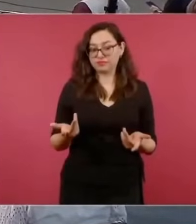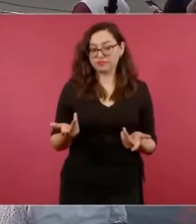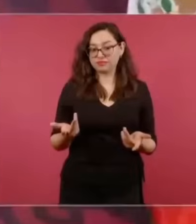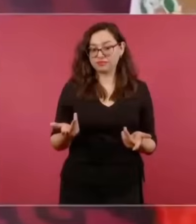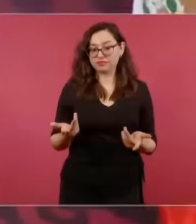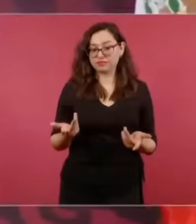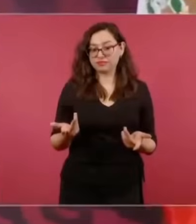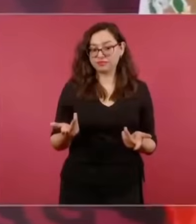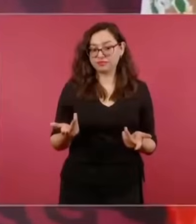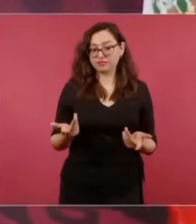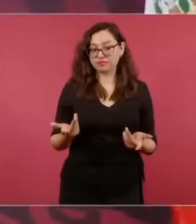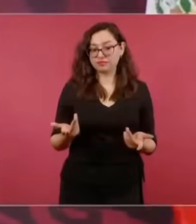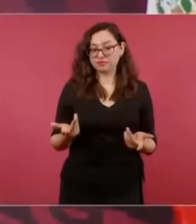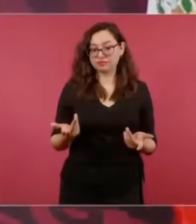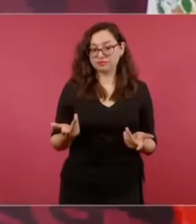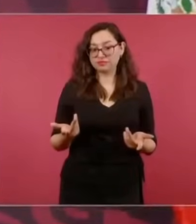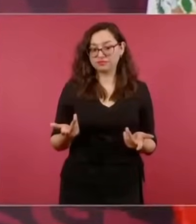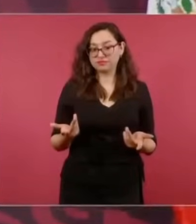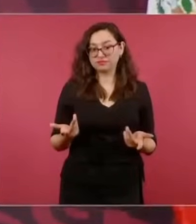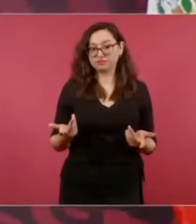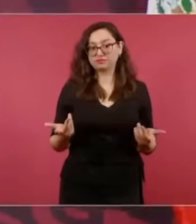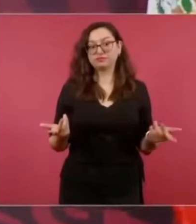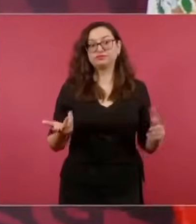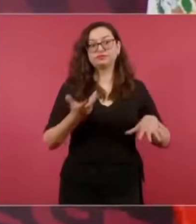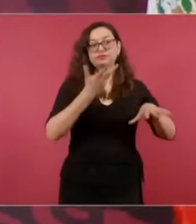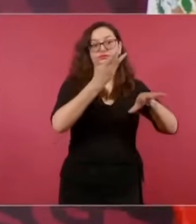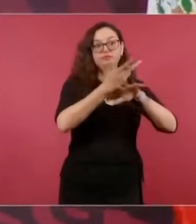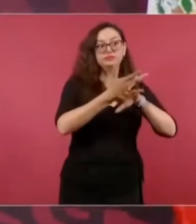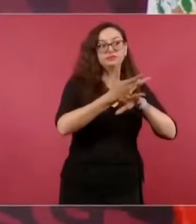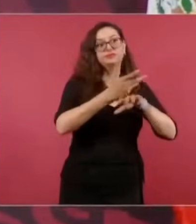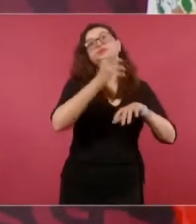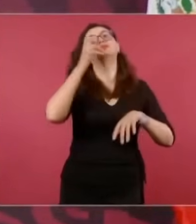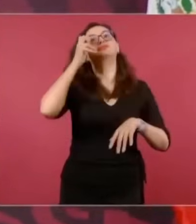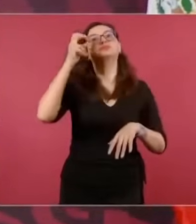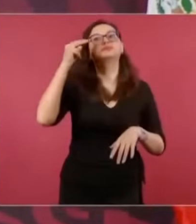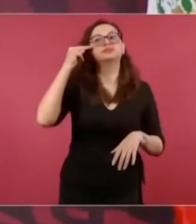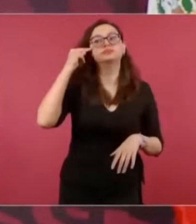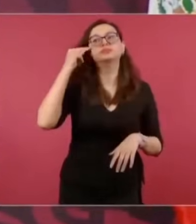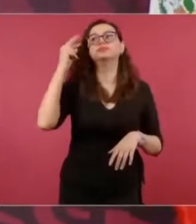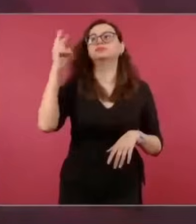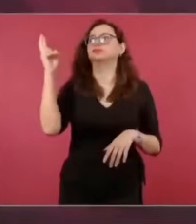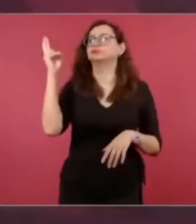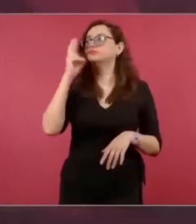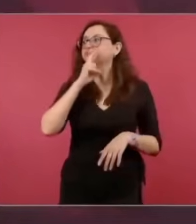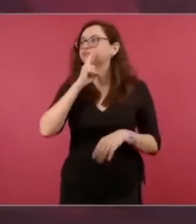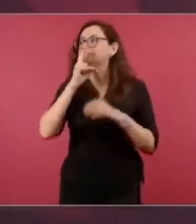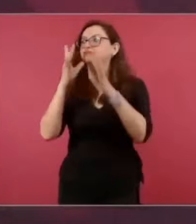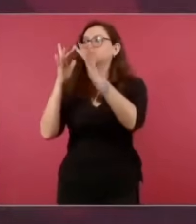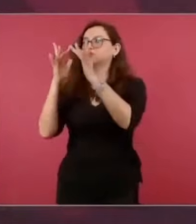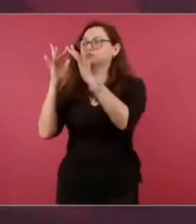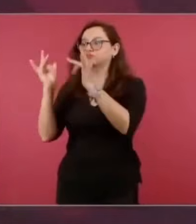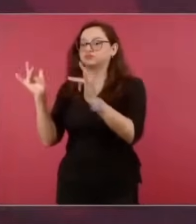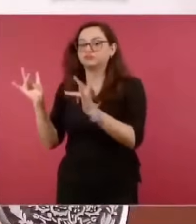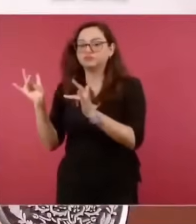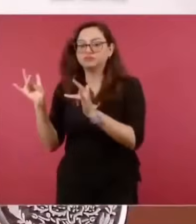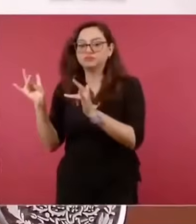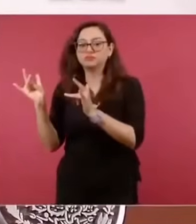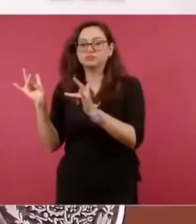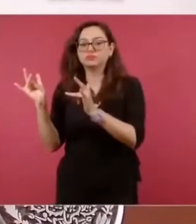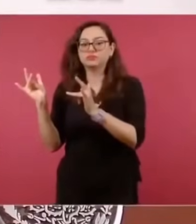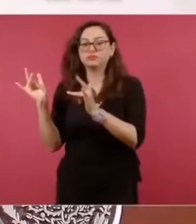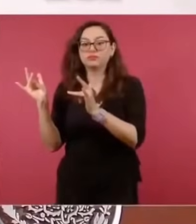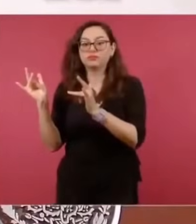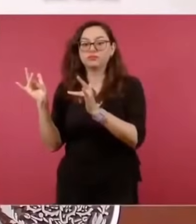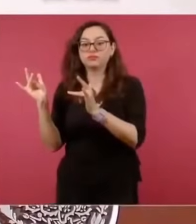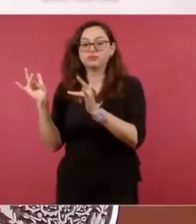colonia ni de China, ni de Rusia, ni de Francia, porque